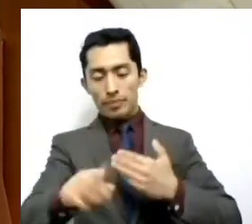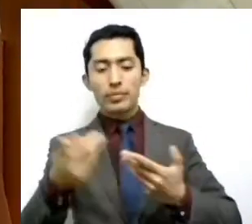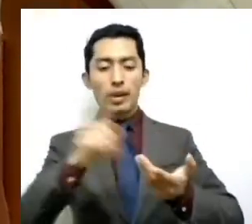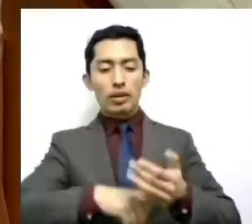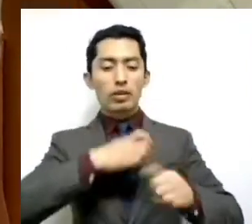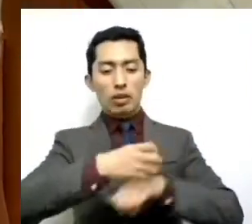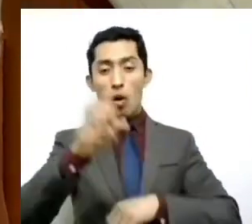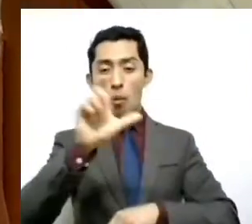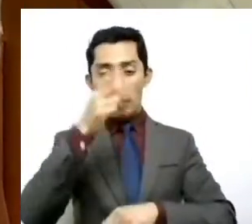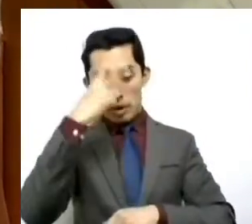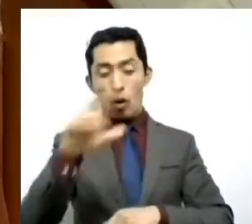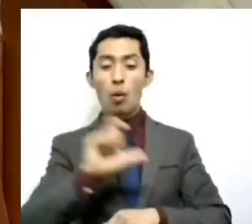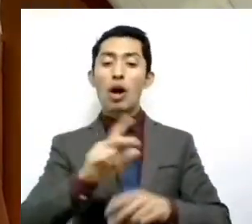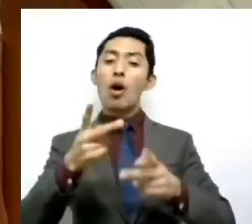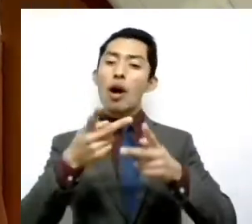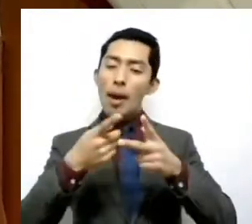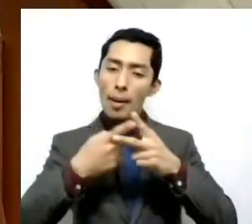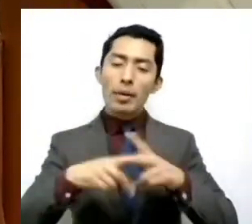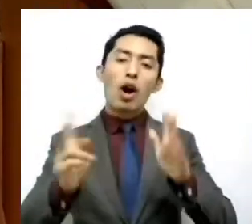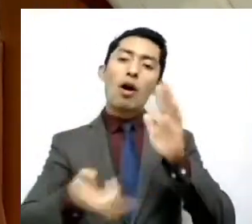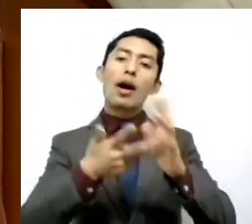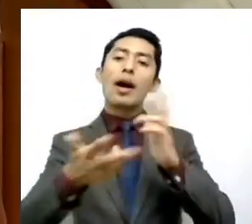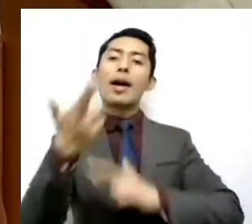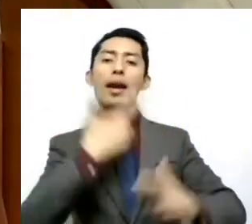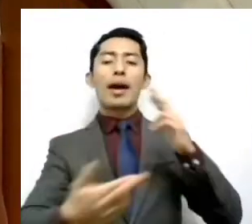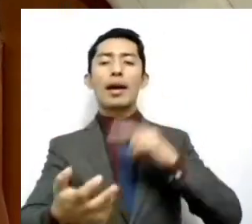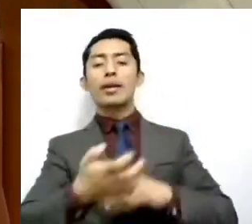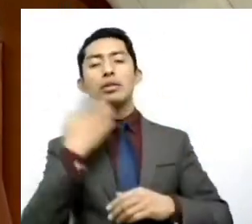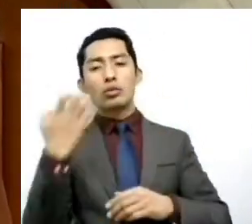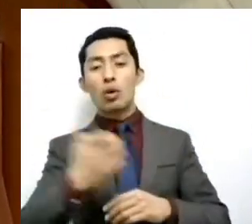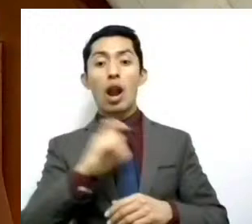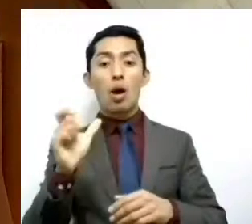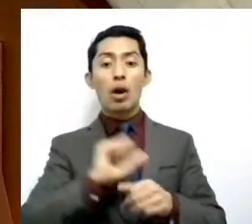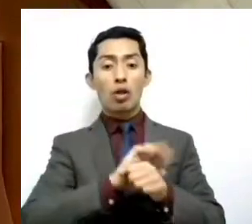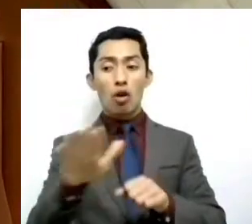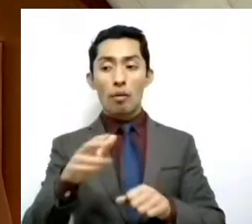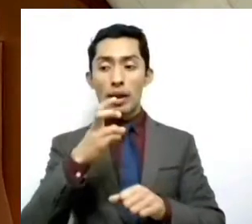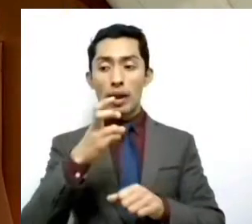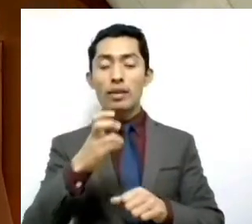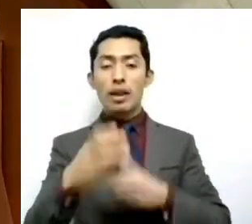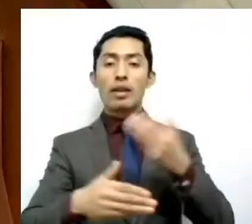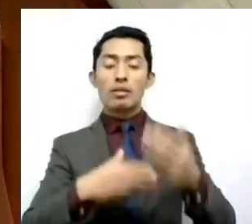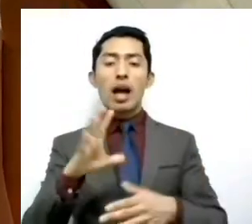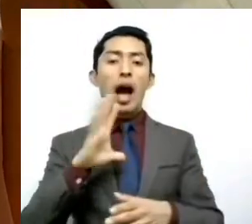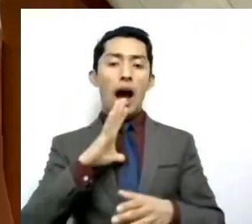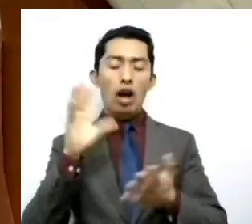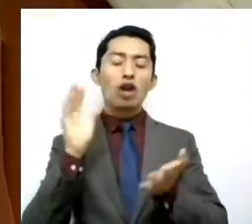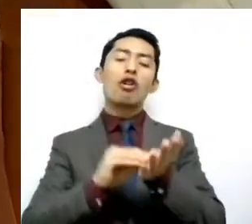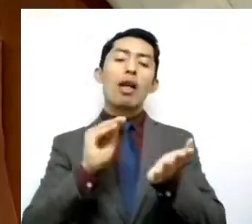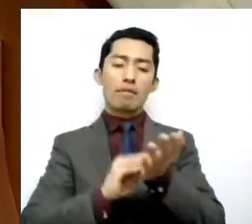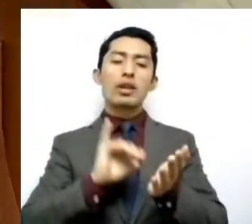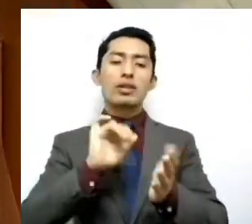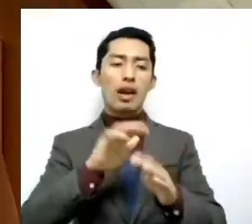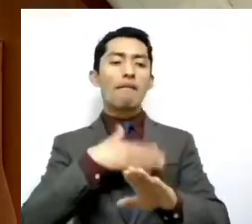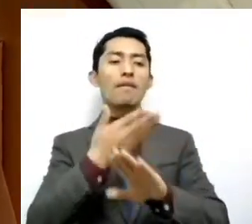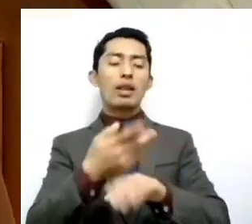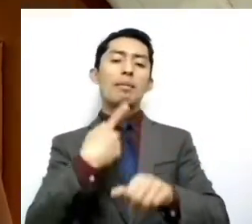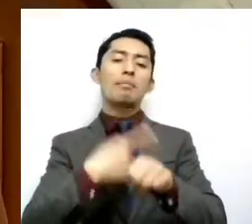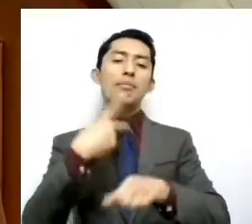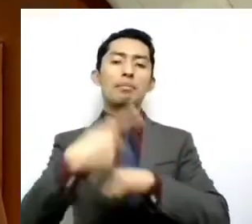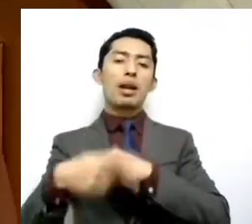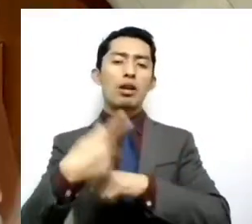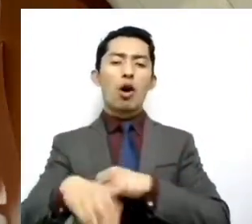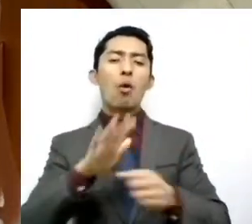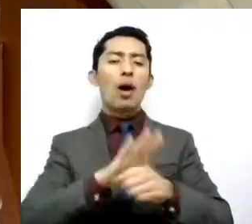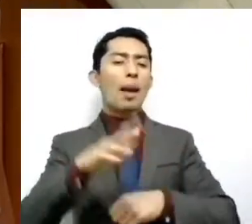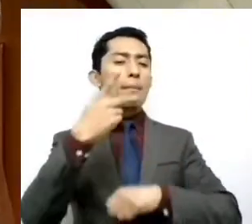comience el reinicio de actividades tras la epidemia de coronavirus que todavía afecta al país. Las etapas de riesgo en la